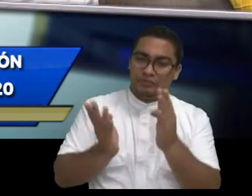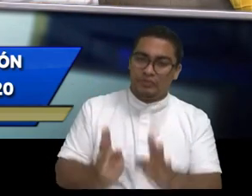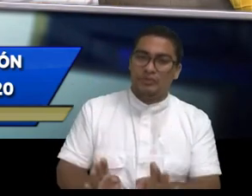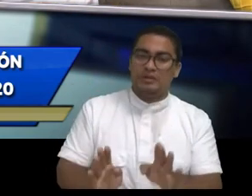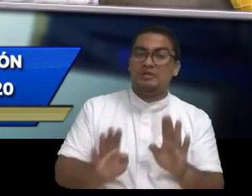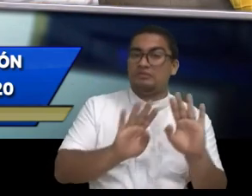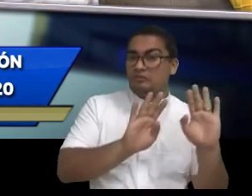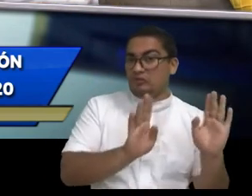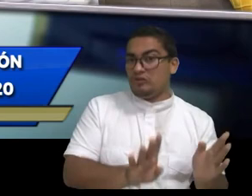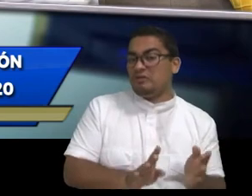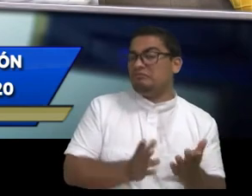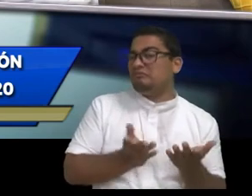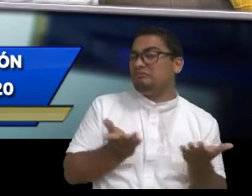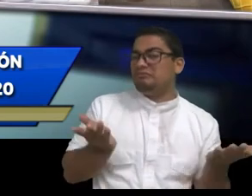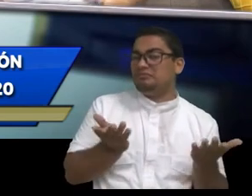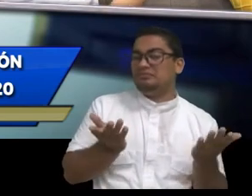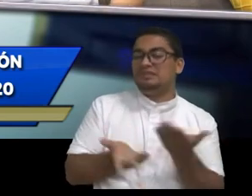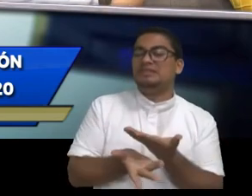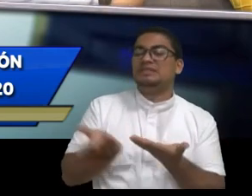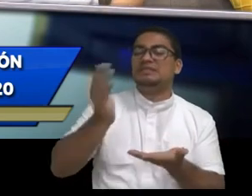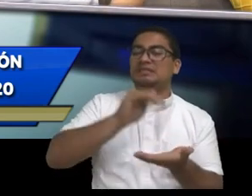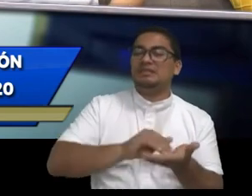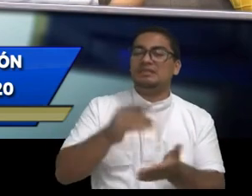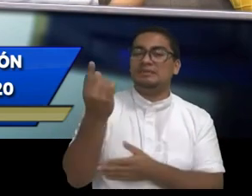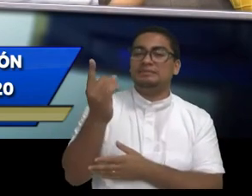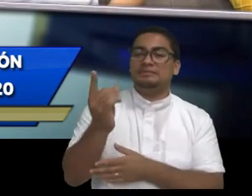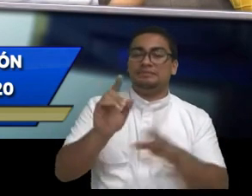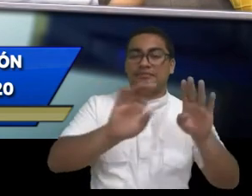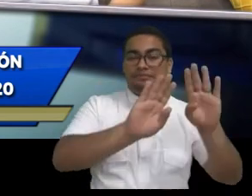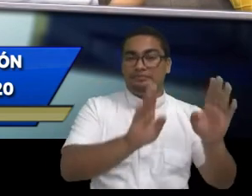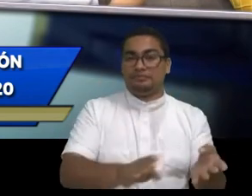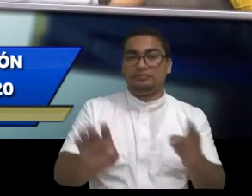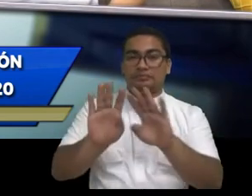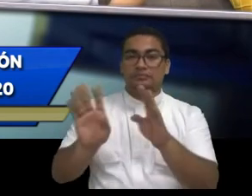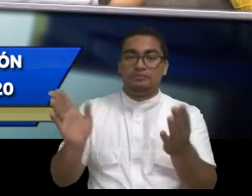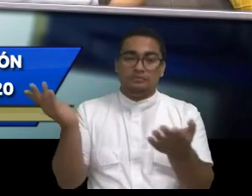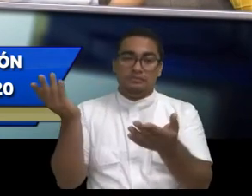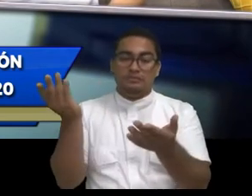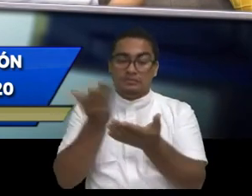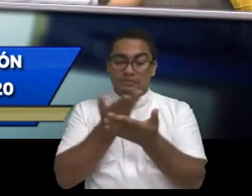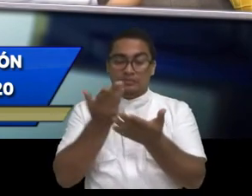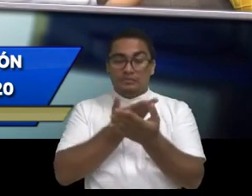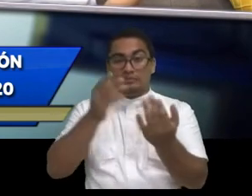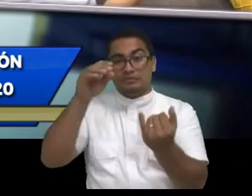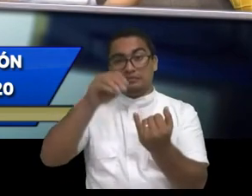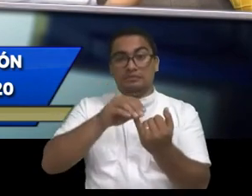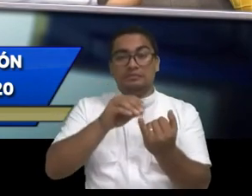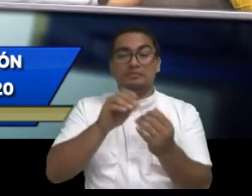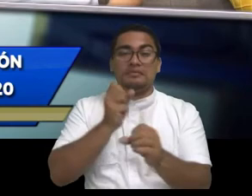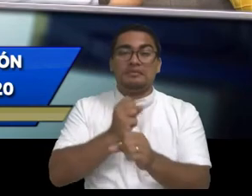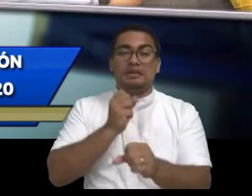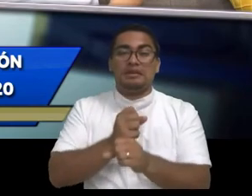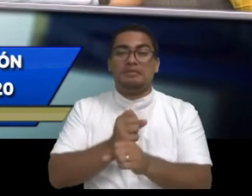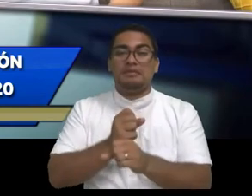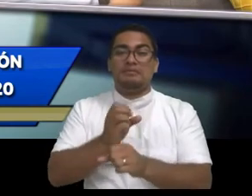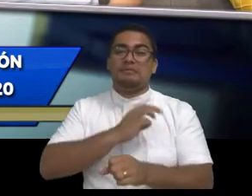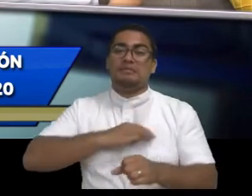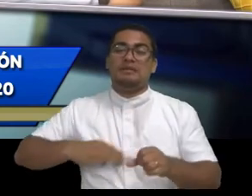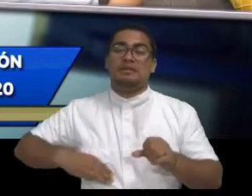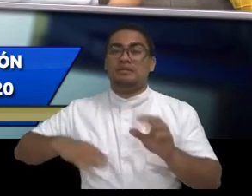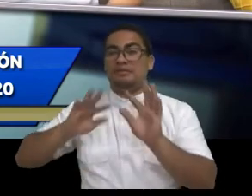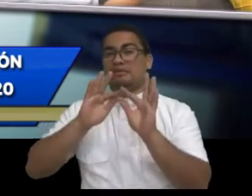hablando de esa restitución de derechos de las mujeres a la educación técnica tecnológica ra trabajamos por ejemplo con el ministerio de la familia